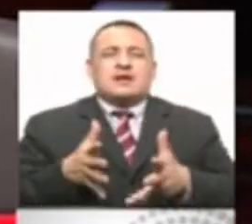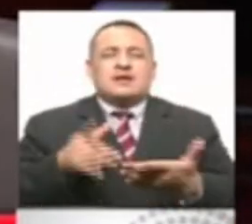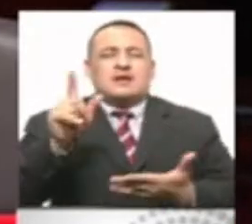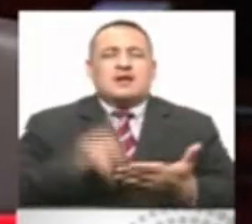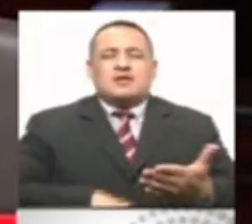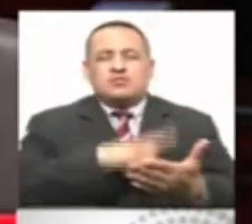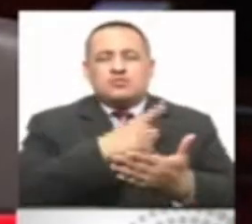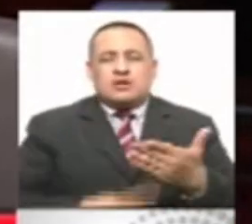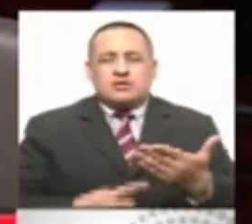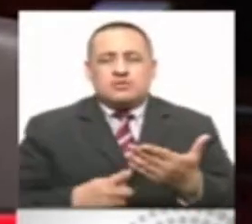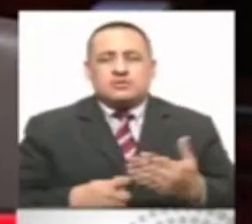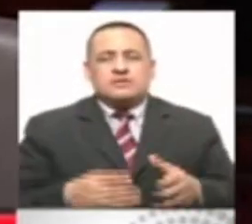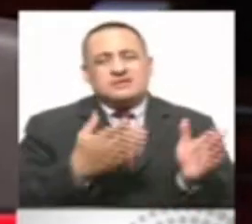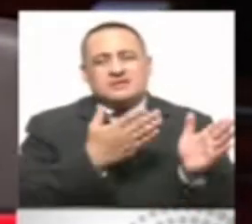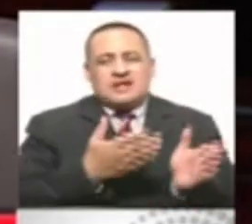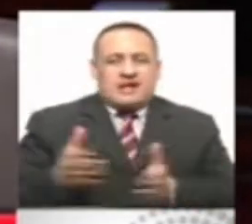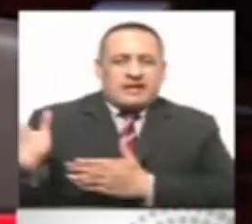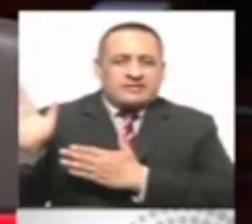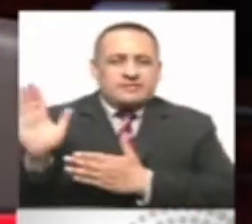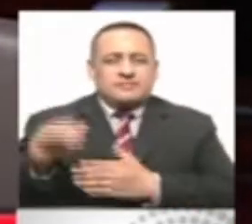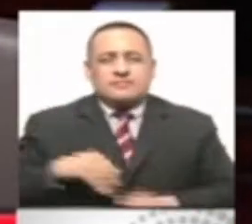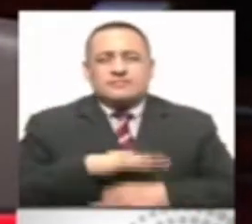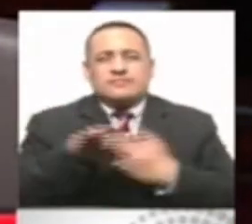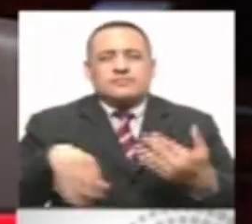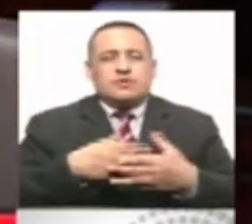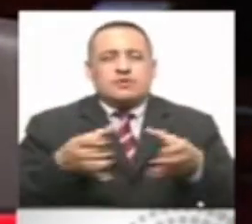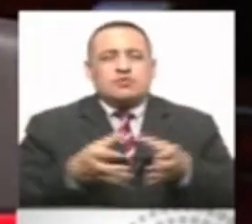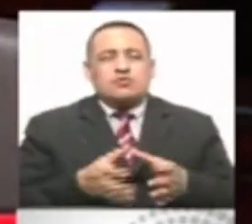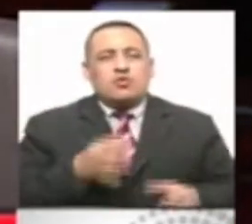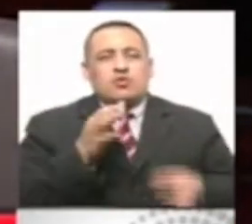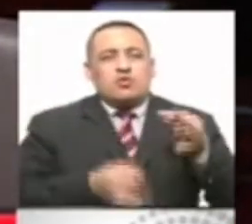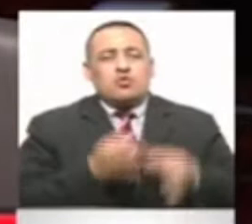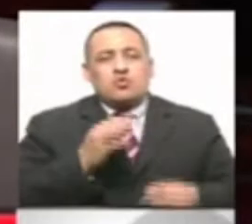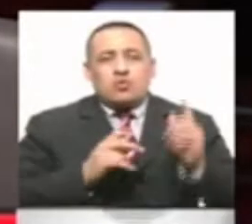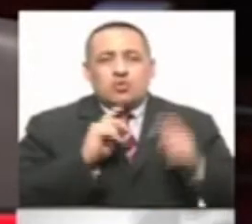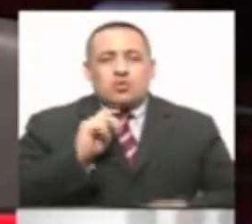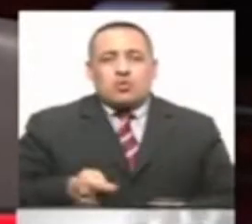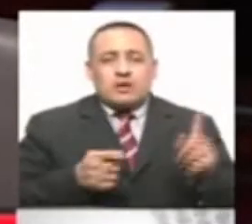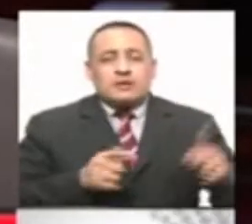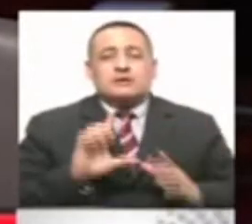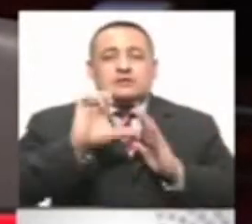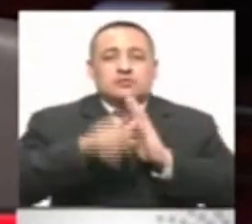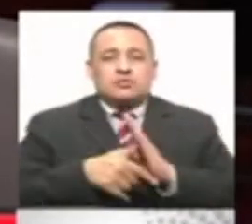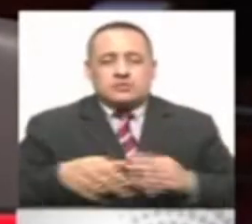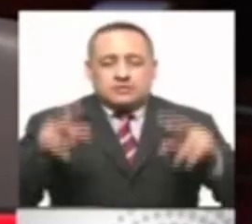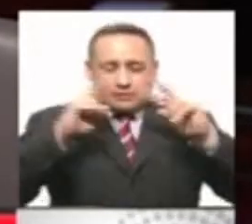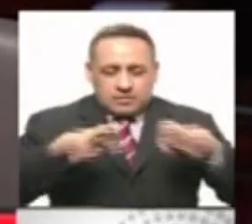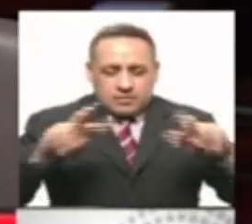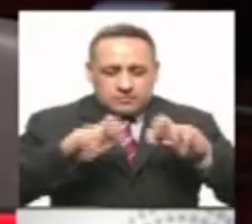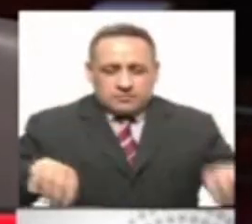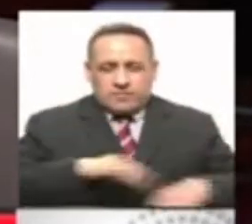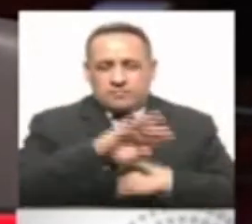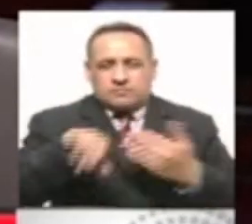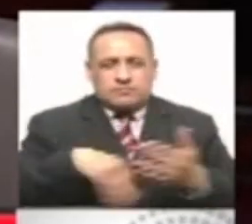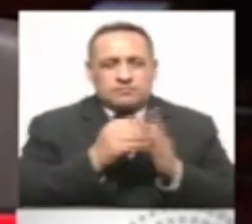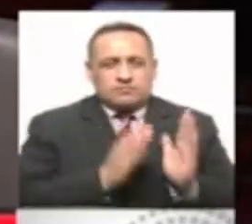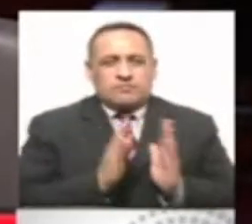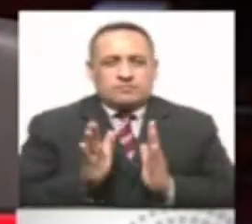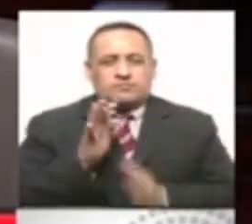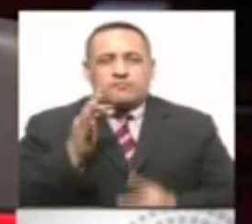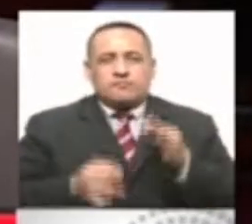efecto y dejar de lado lo que el órgano judicial, luego de haber revisado en proceso